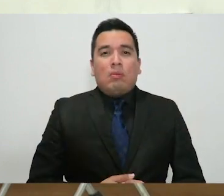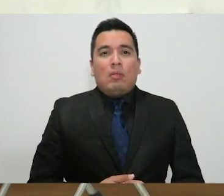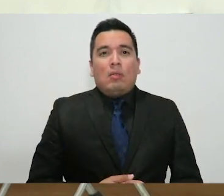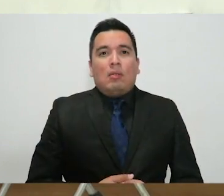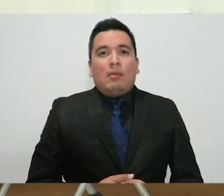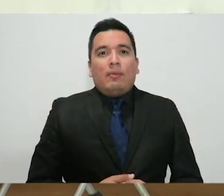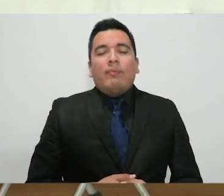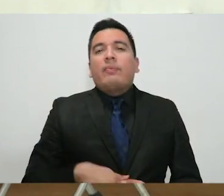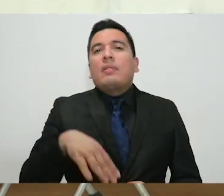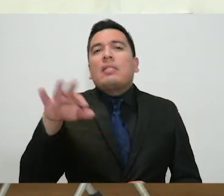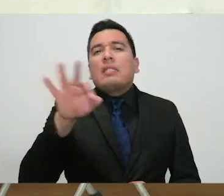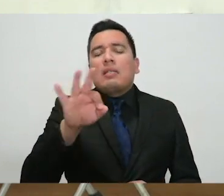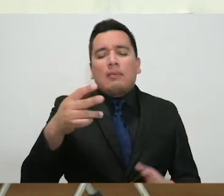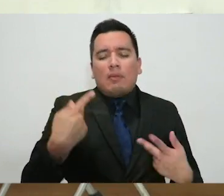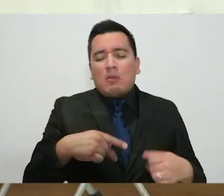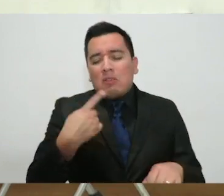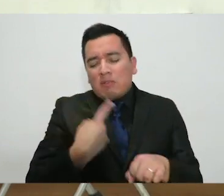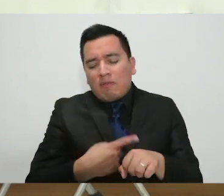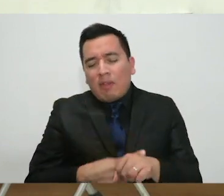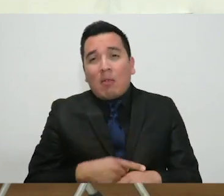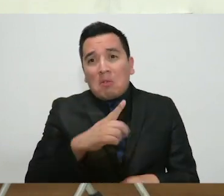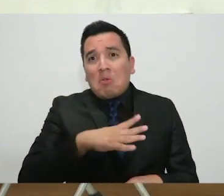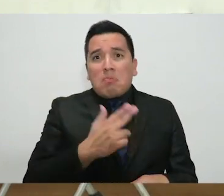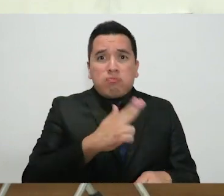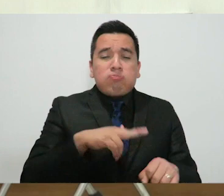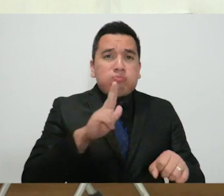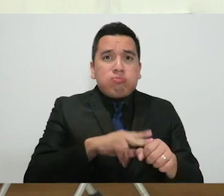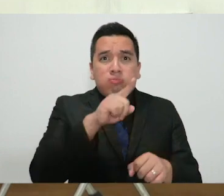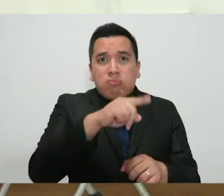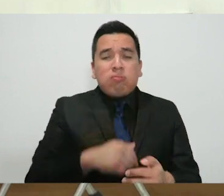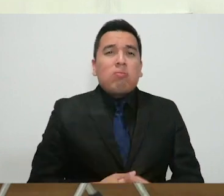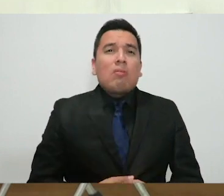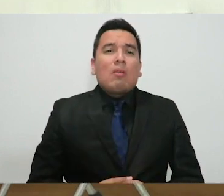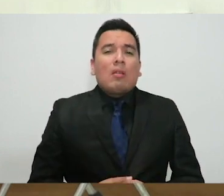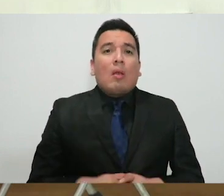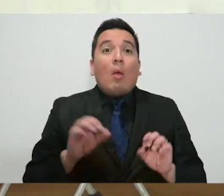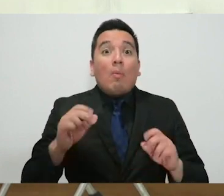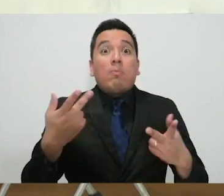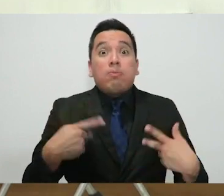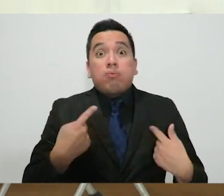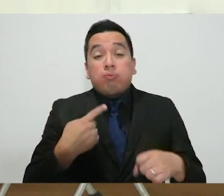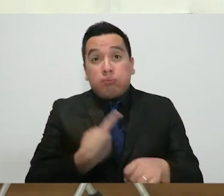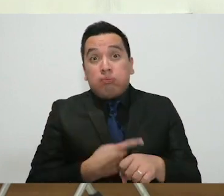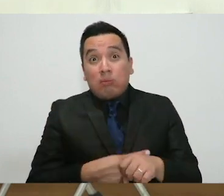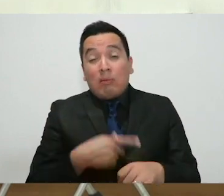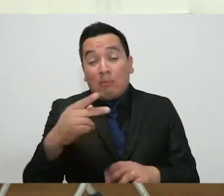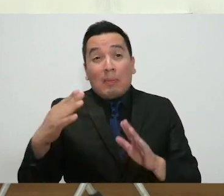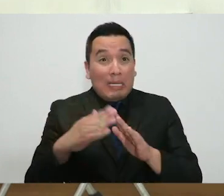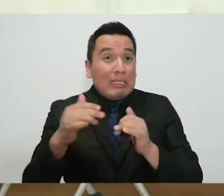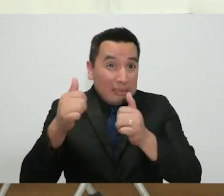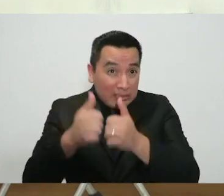quiero decir. Ese día hay personas enfermas que están hospitalizadas, hay personas enfermas que